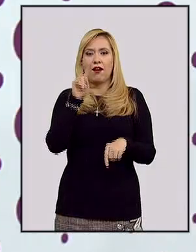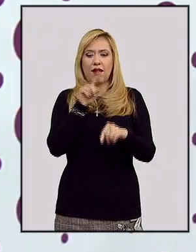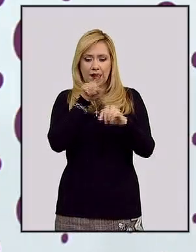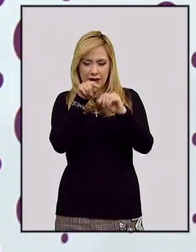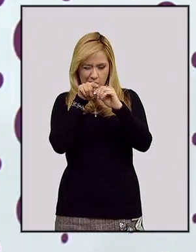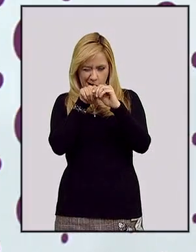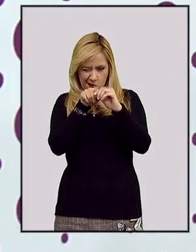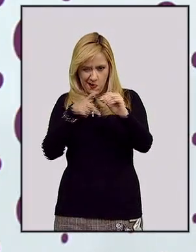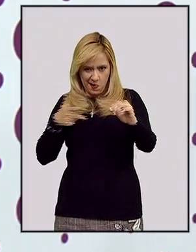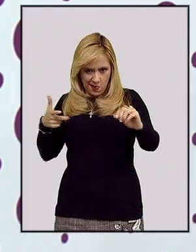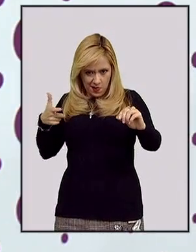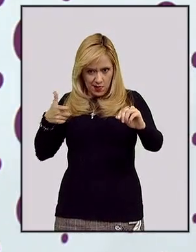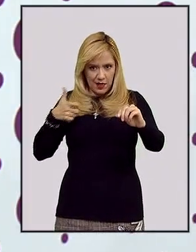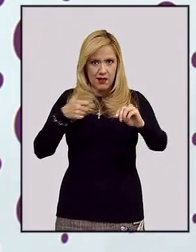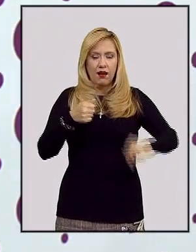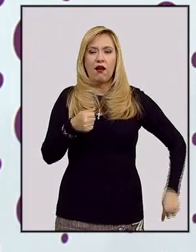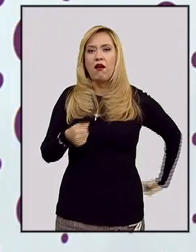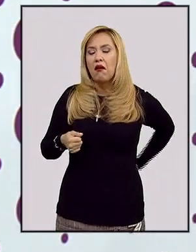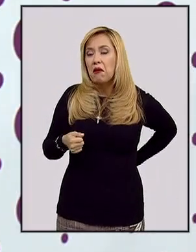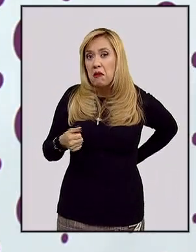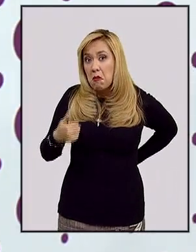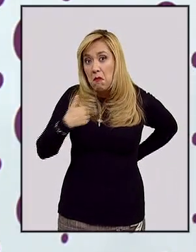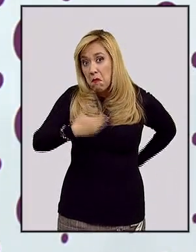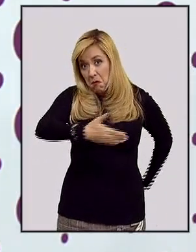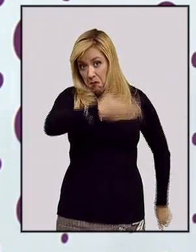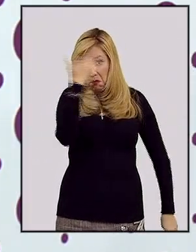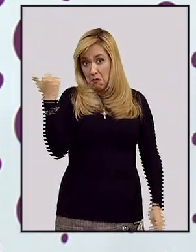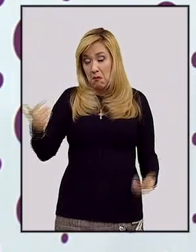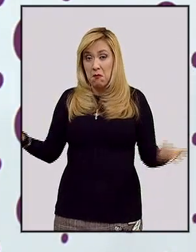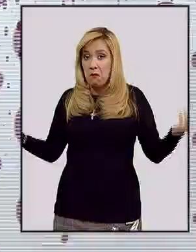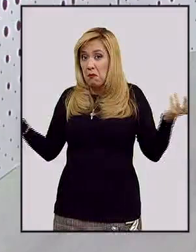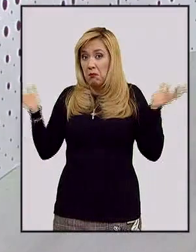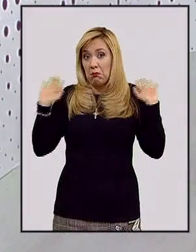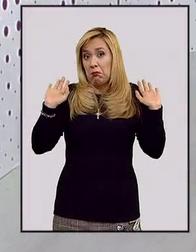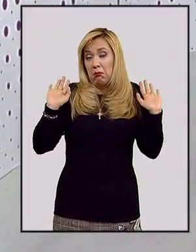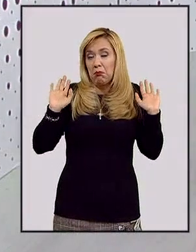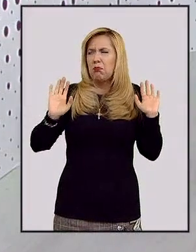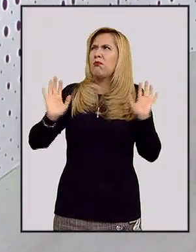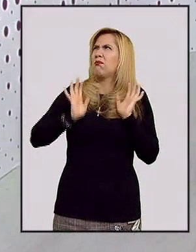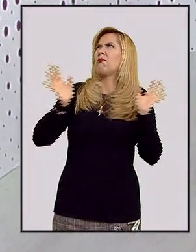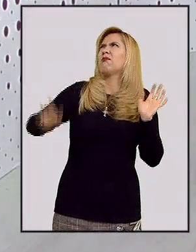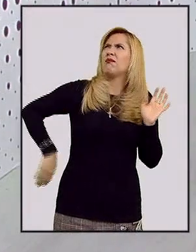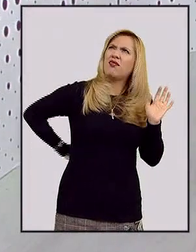tipo de cosas que pues las mujeres realmente no tenemos por qué saberlas, ¿no? Y que se